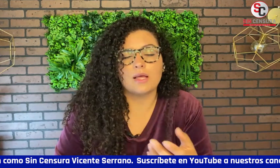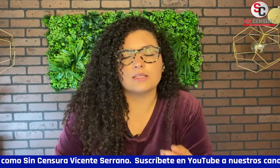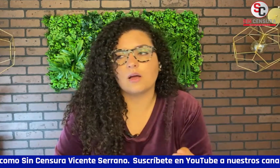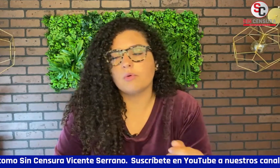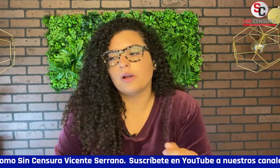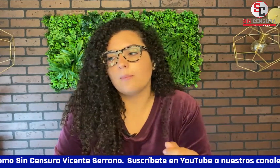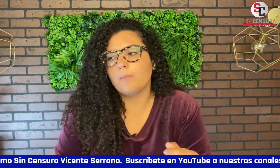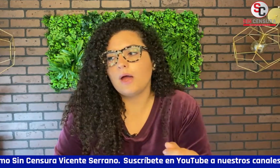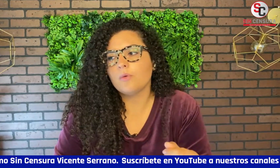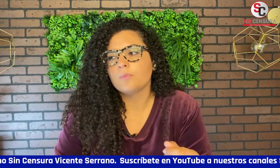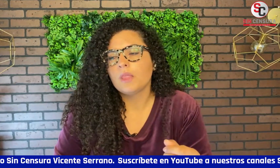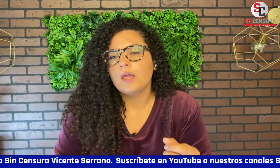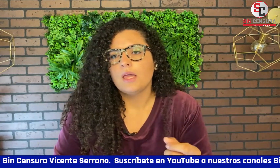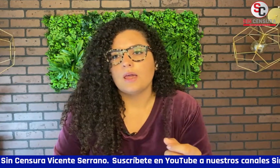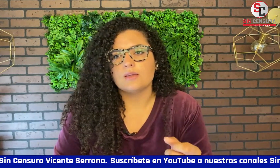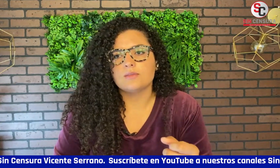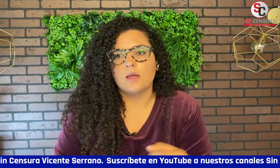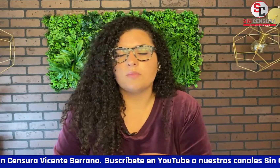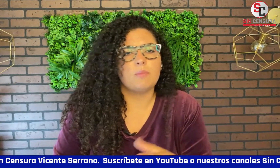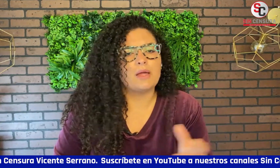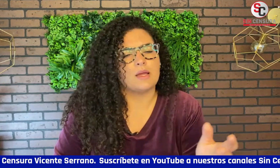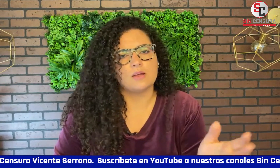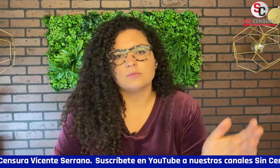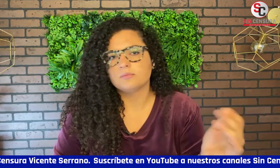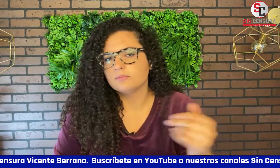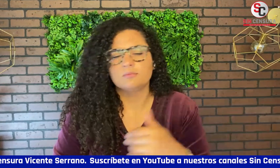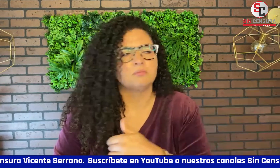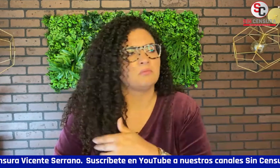lo que das a cambio del amparo,